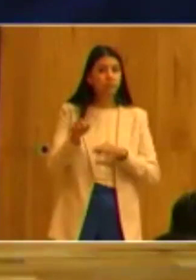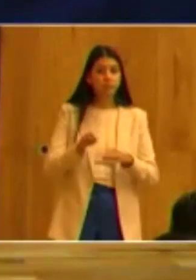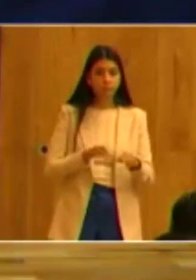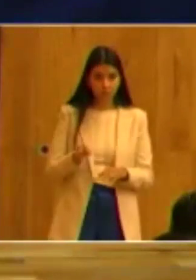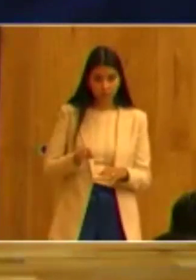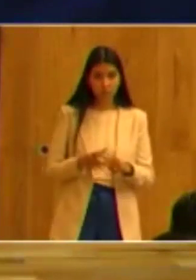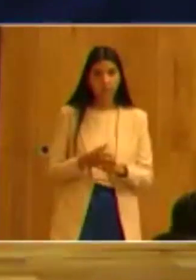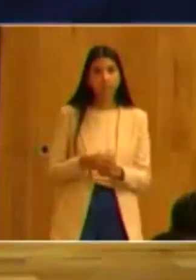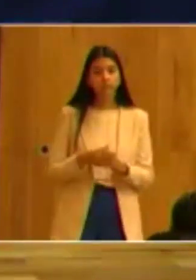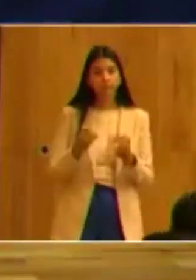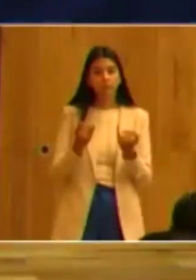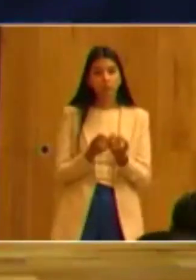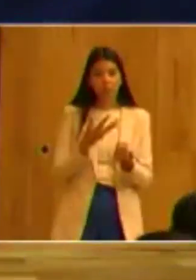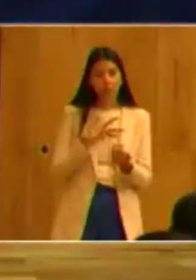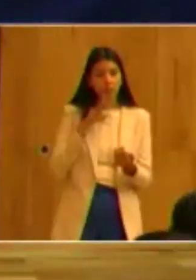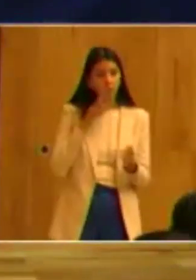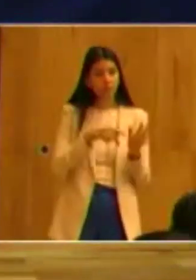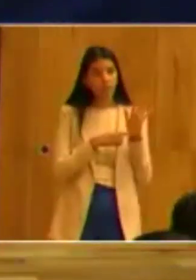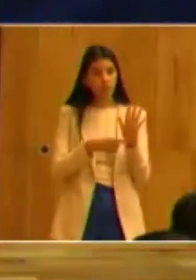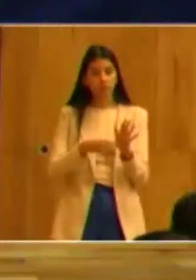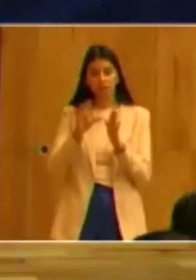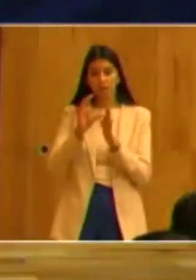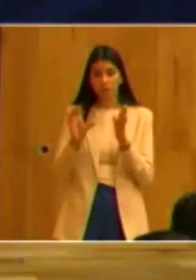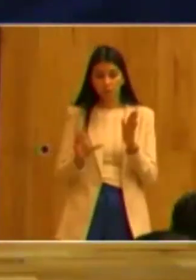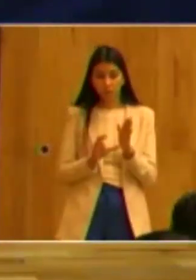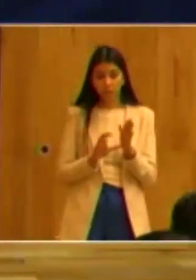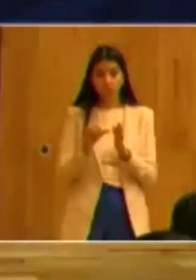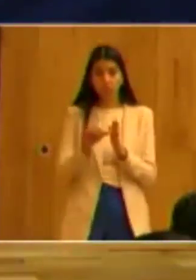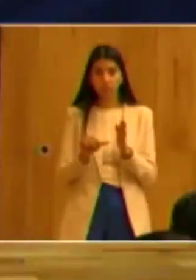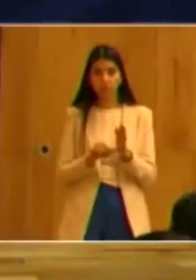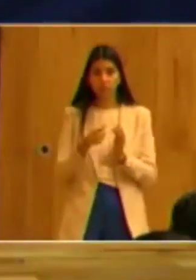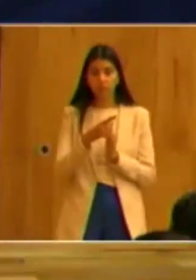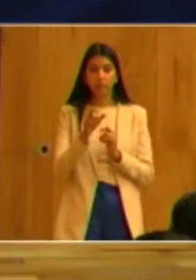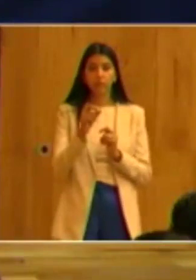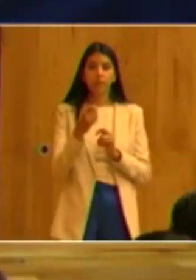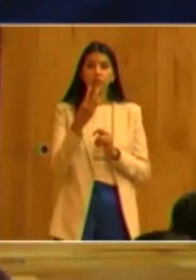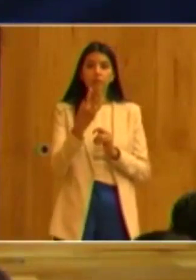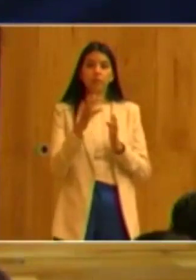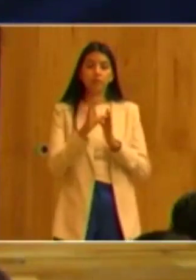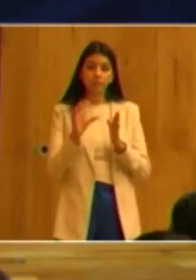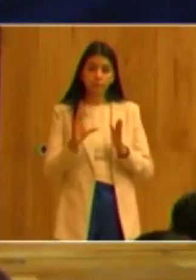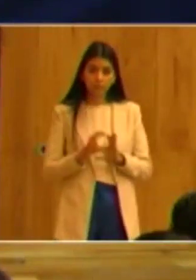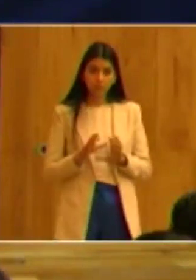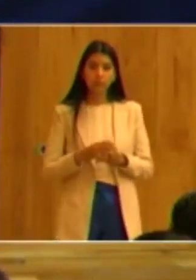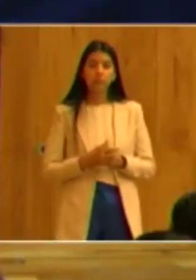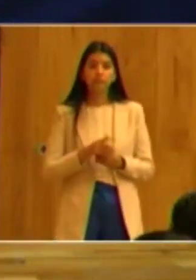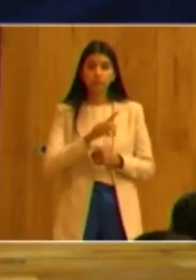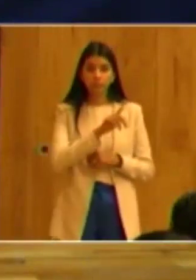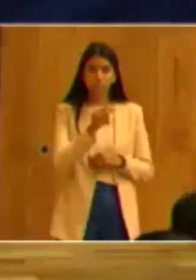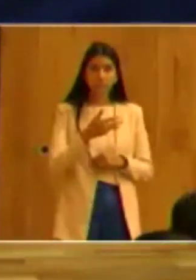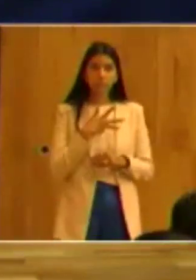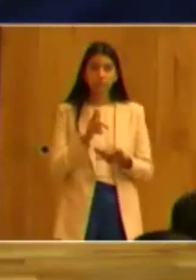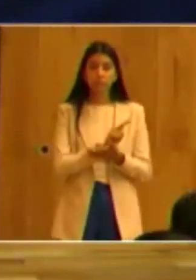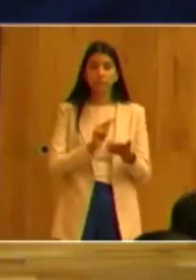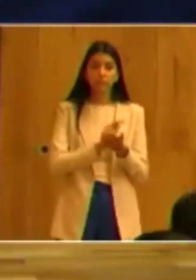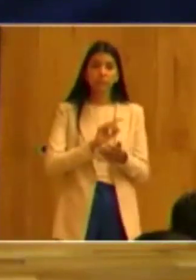pues aparte está previsto desde la Constitución, en el artículo 123 constitucional, y después pues en la Ley